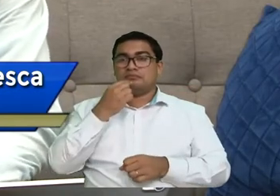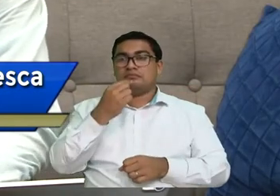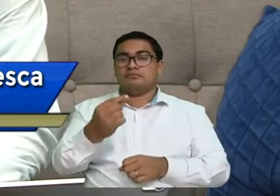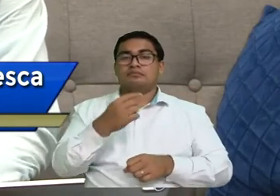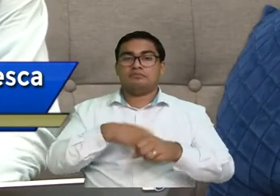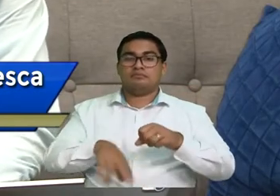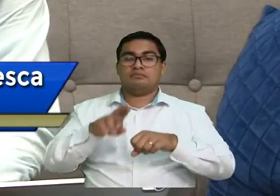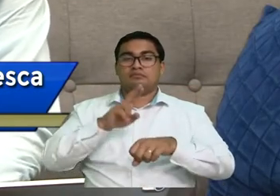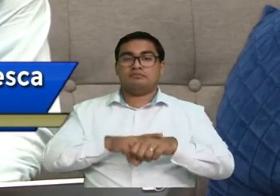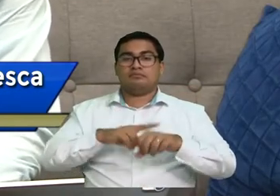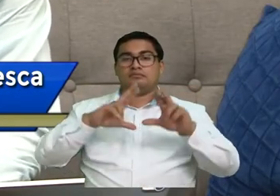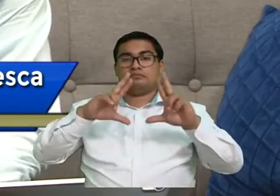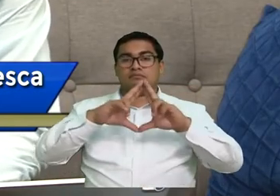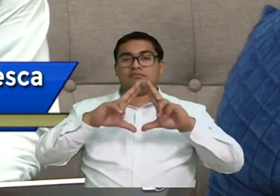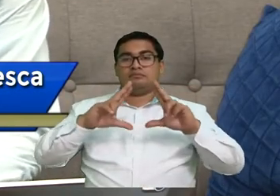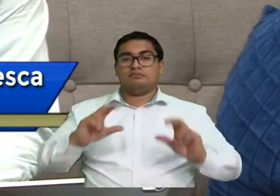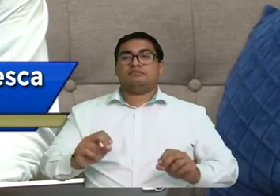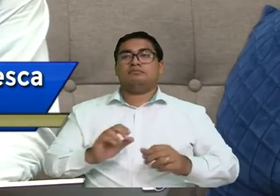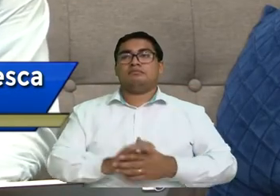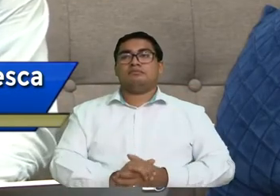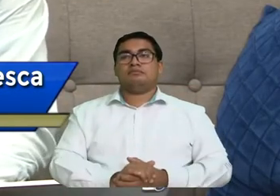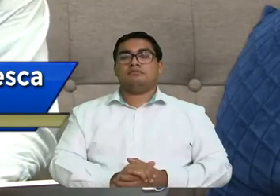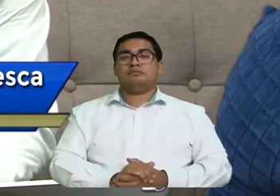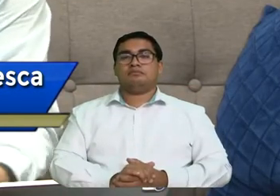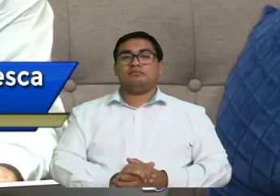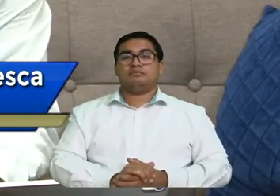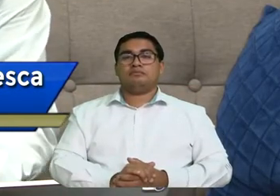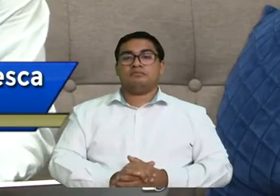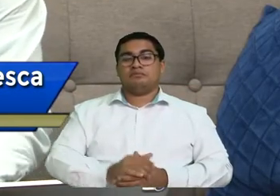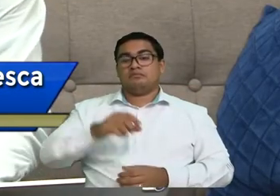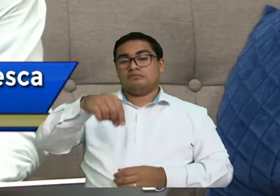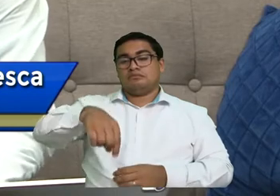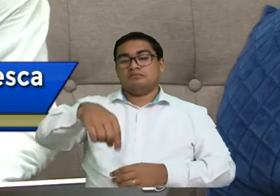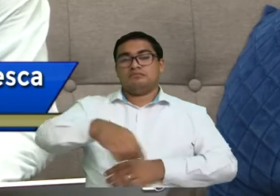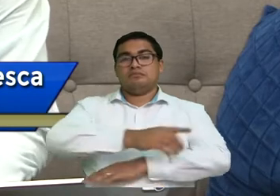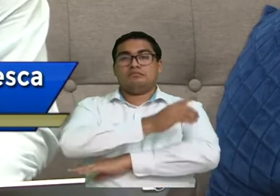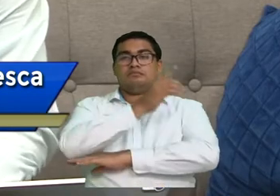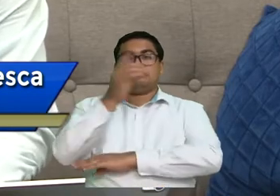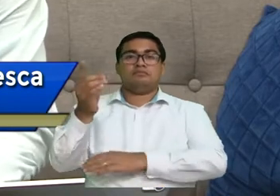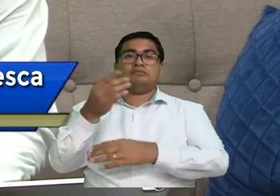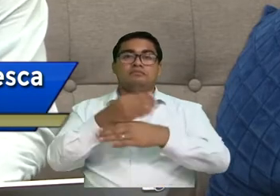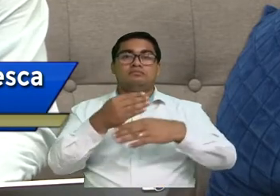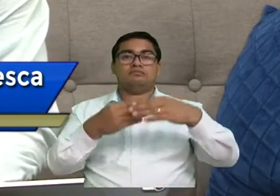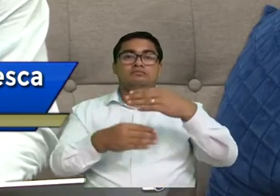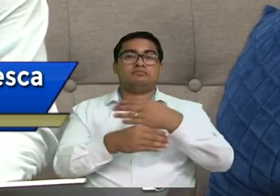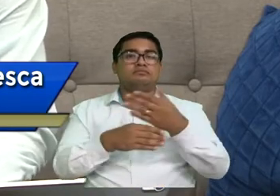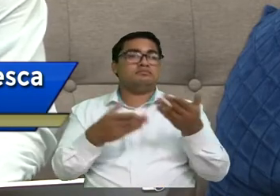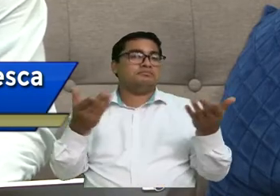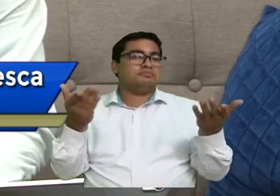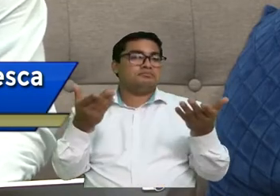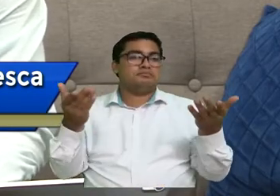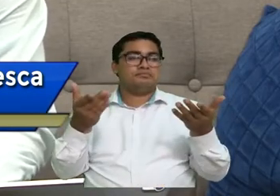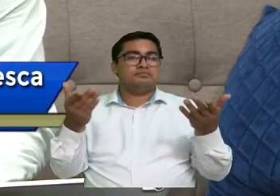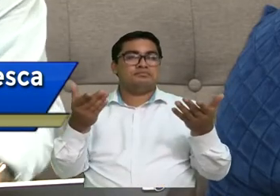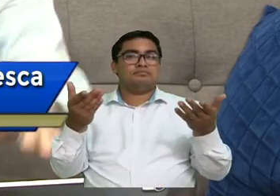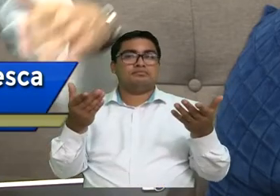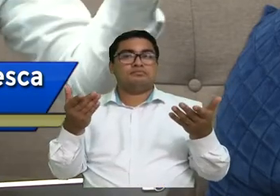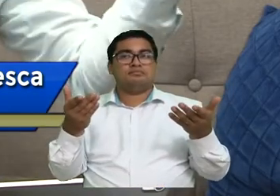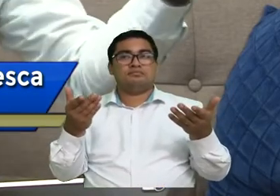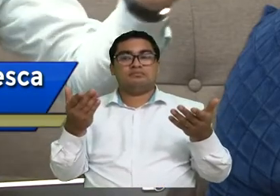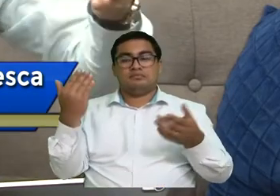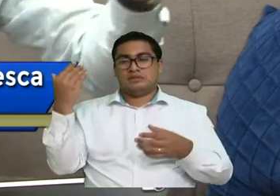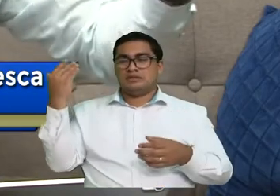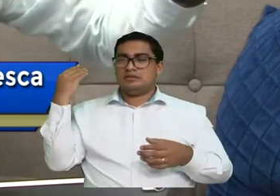a nivel nacional. Esto nos ha llevado a que hoy por hoy se han construido más de... la última